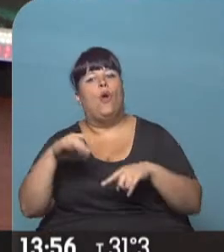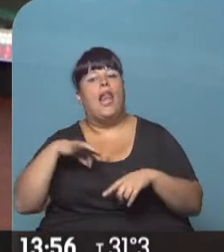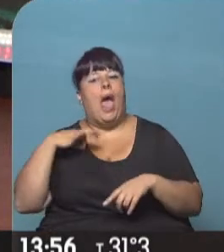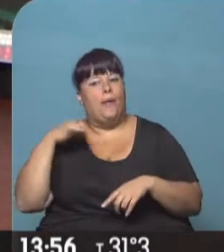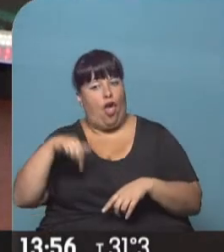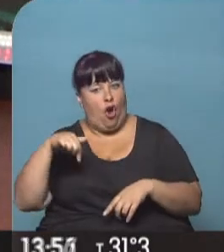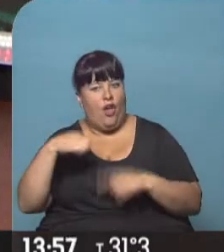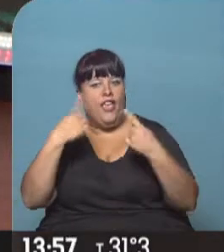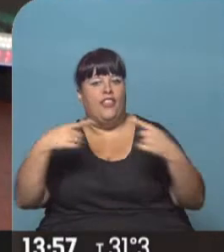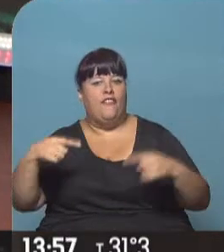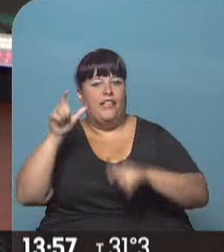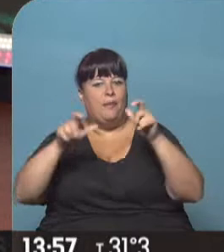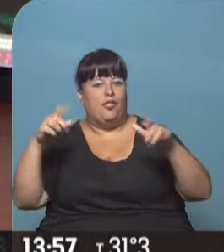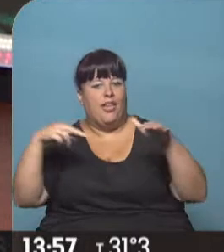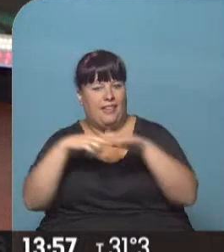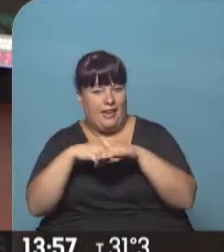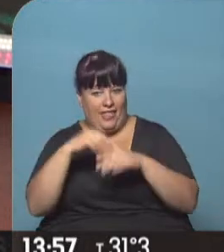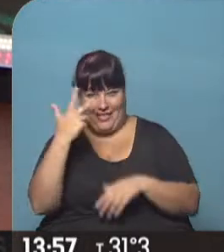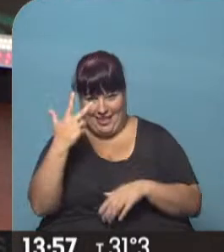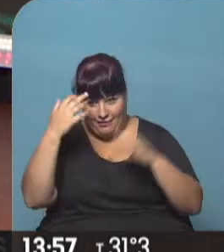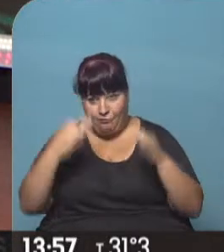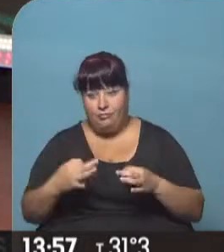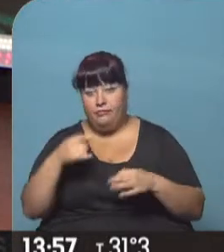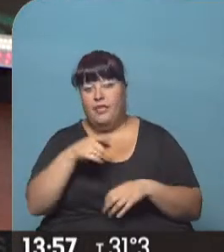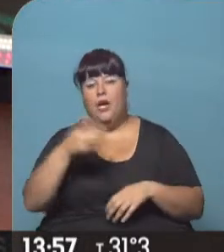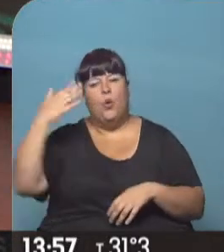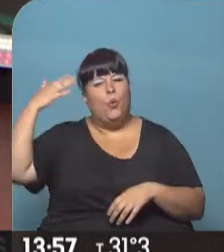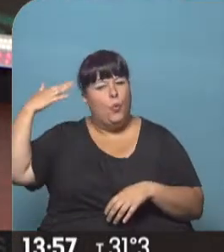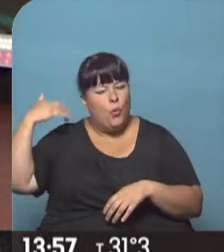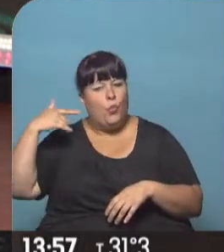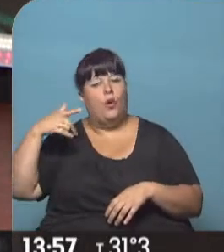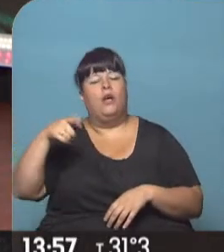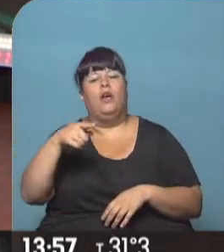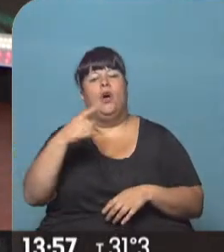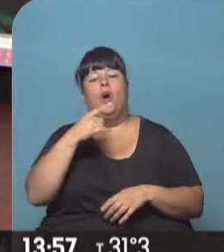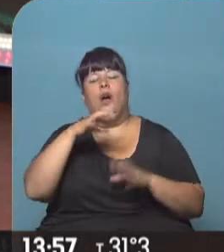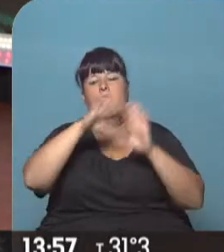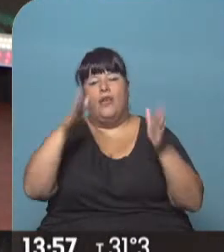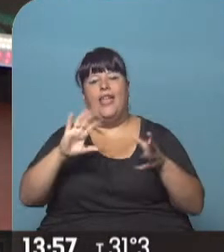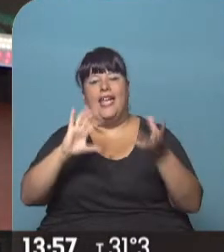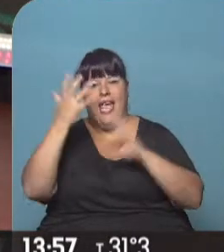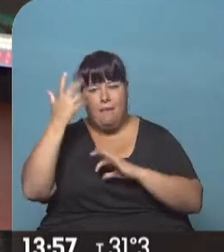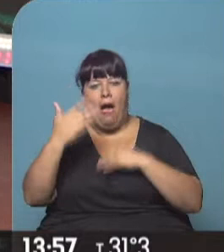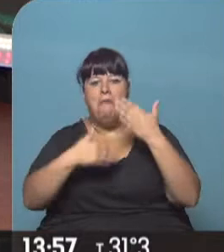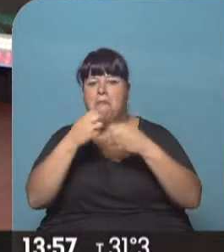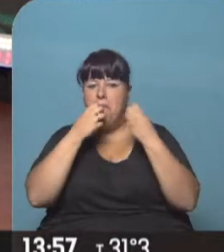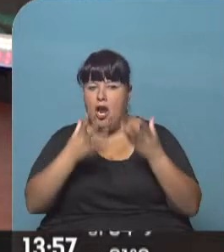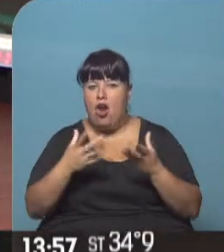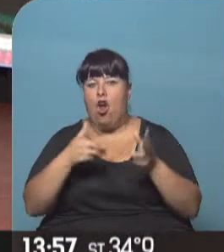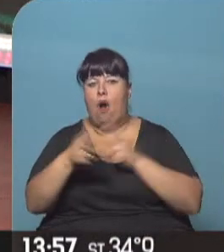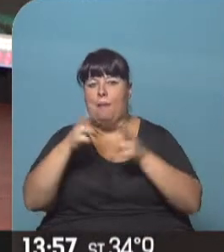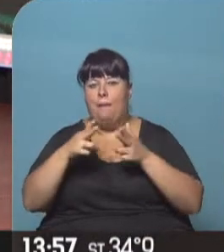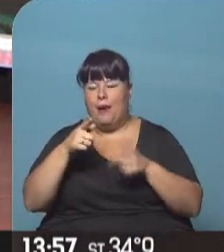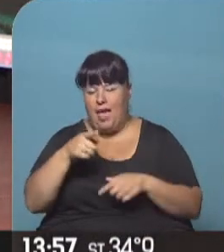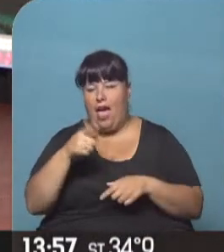hoy de varios internados, tres específicamente de ellos, hace mucho tiempo atrás en la unidad del quemado y recuperados en la unidad de cirugía